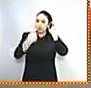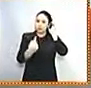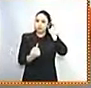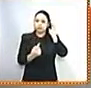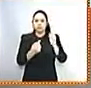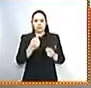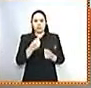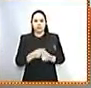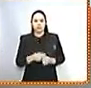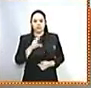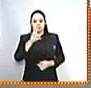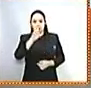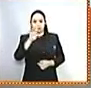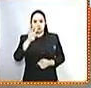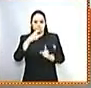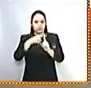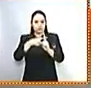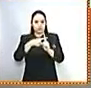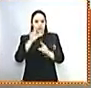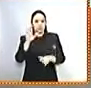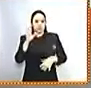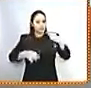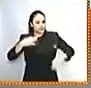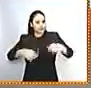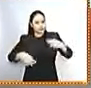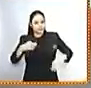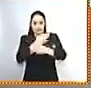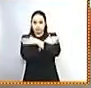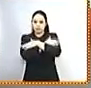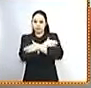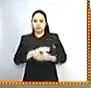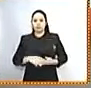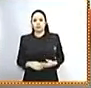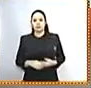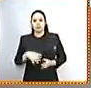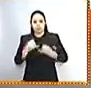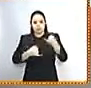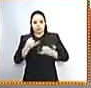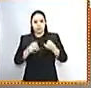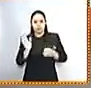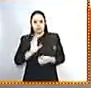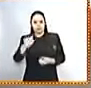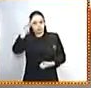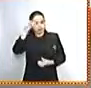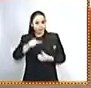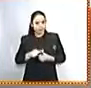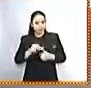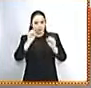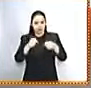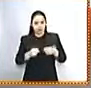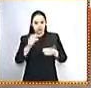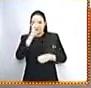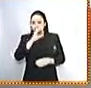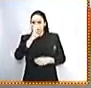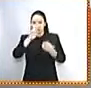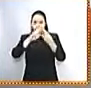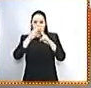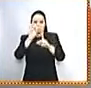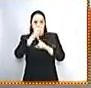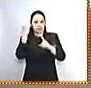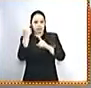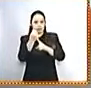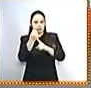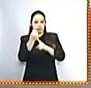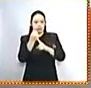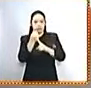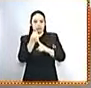Y para más uno es el 74 más 5. Muchas felicidades. Jugadores, me despido recordándoles que pueden seguirnos a través de nuestras redes